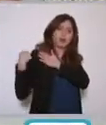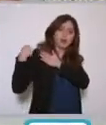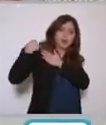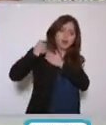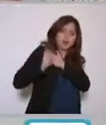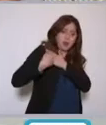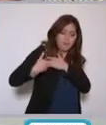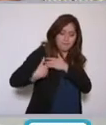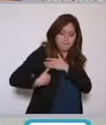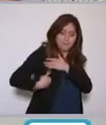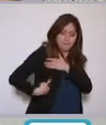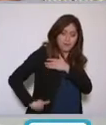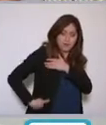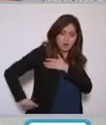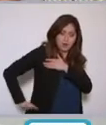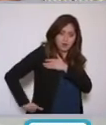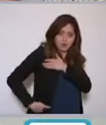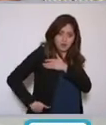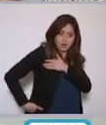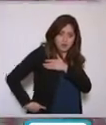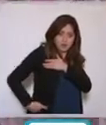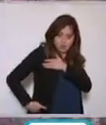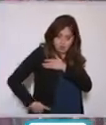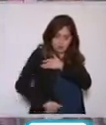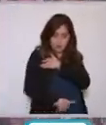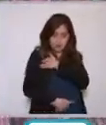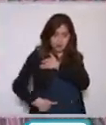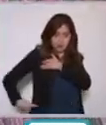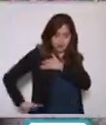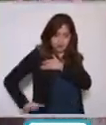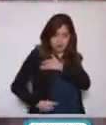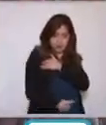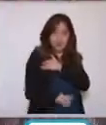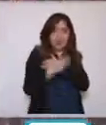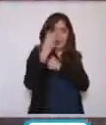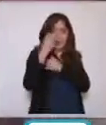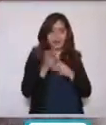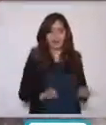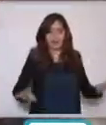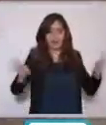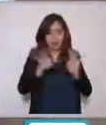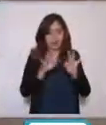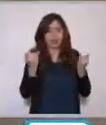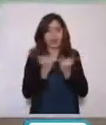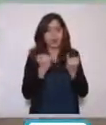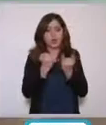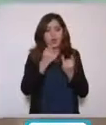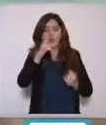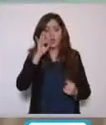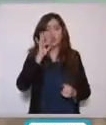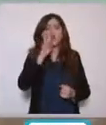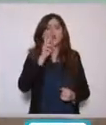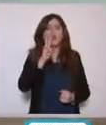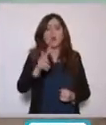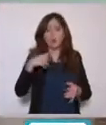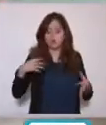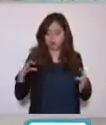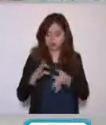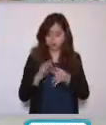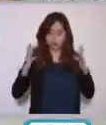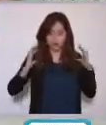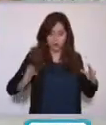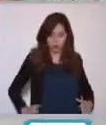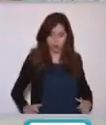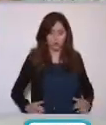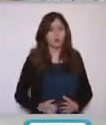una caída un poquito más baja a la altura del abdomen, ¿no? Esto también es como importante, podemos hacer un poco de ilusión óptica por ahí. O sea, si tienes un